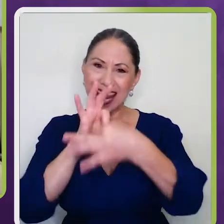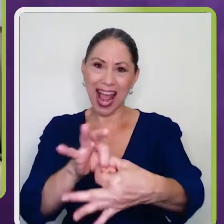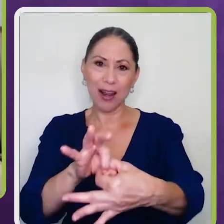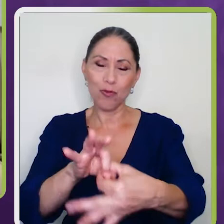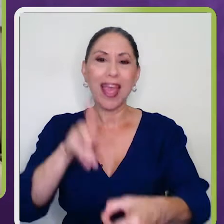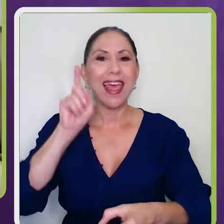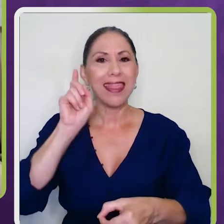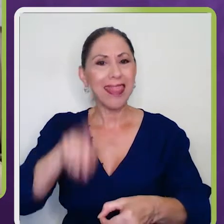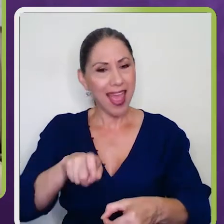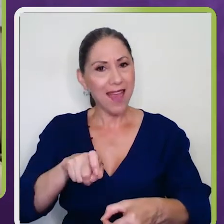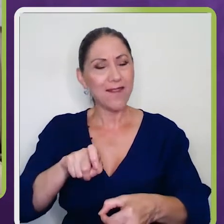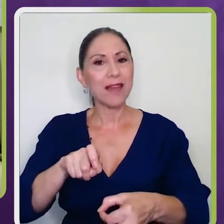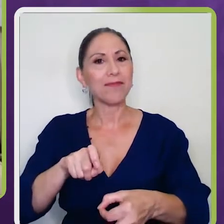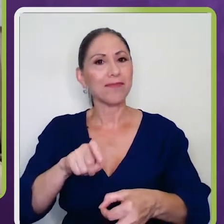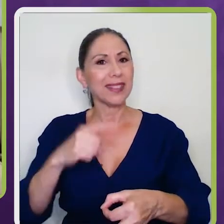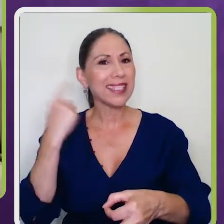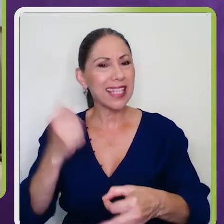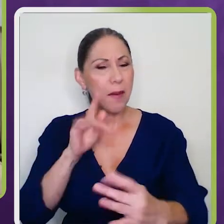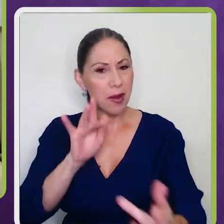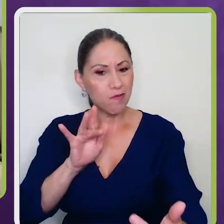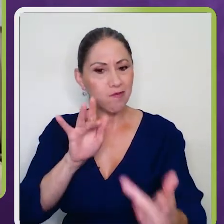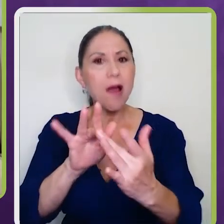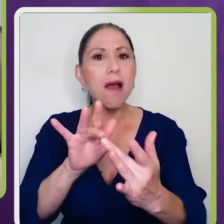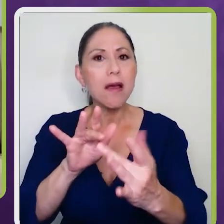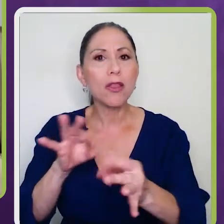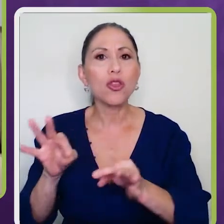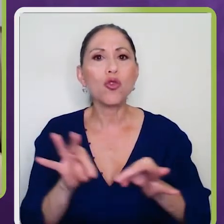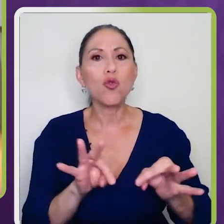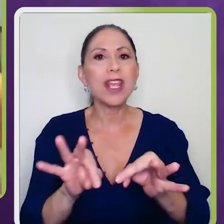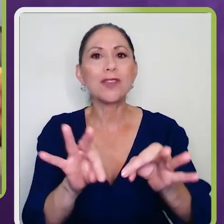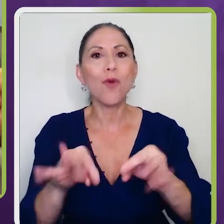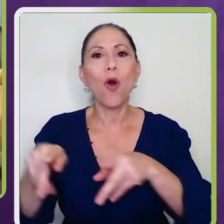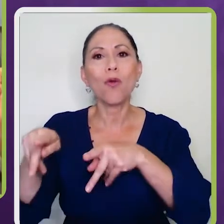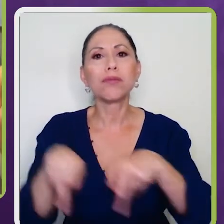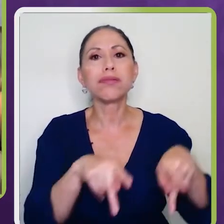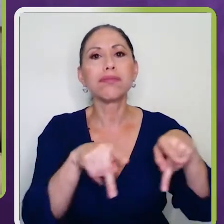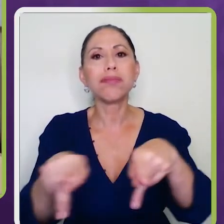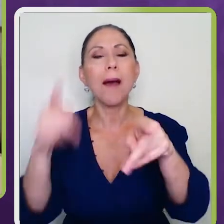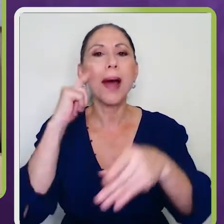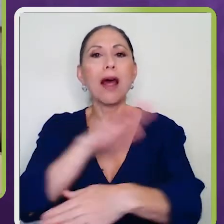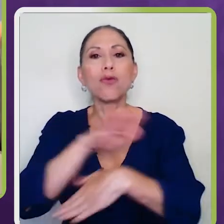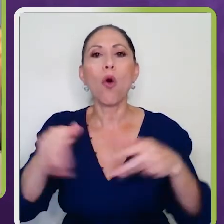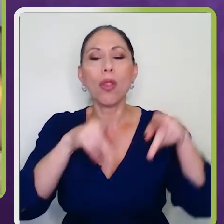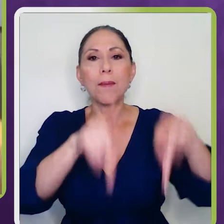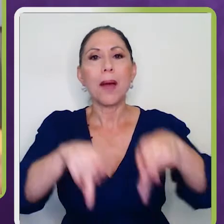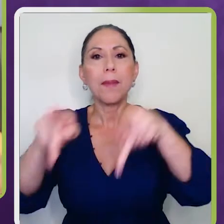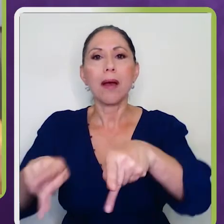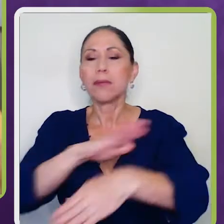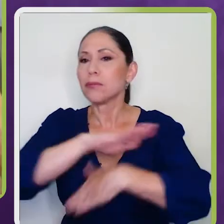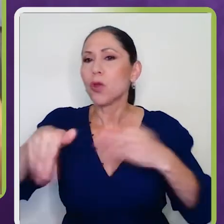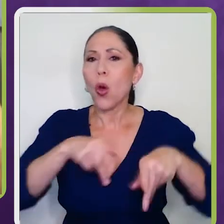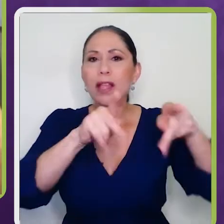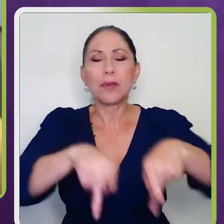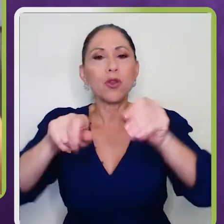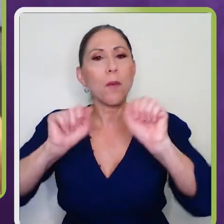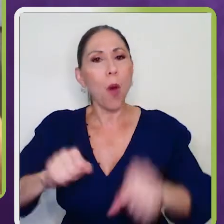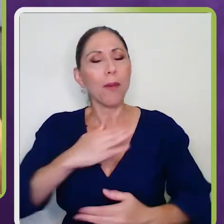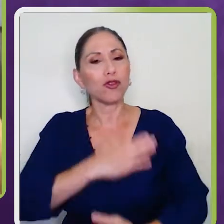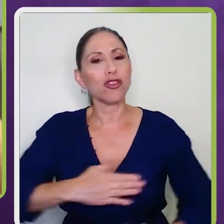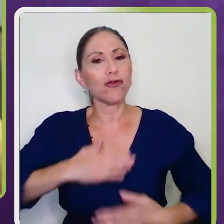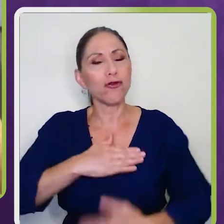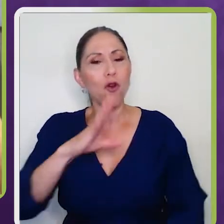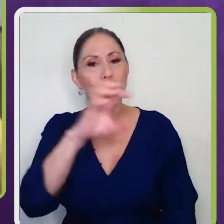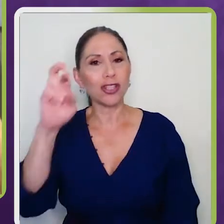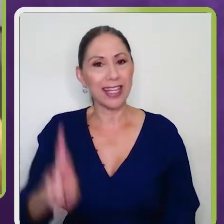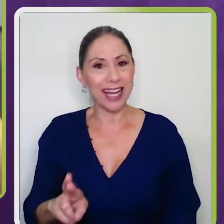y totalmente relacionado a un turismo para todos. Un turismo en donde todos podamos disfrutar de Costa Rica.